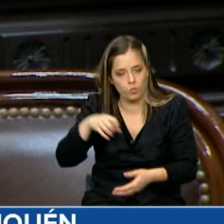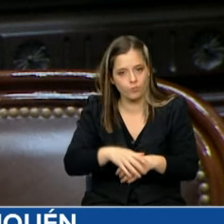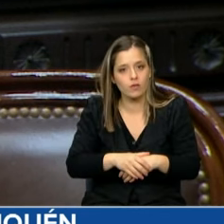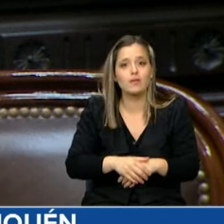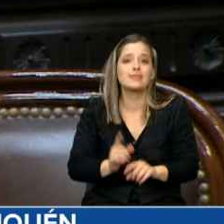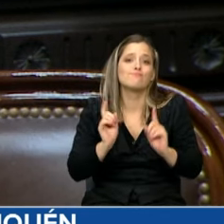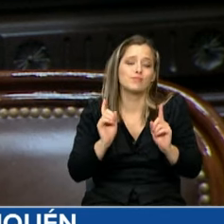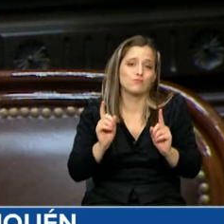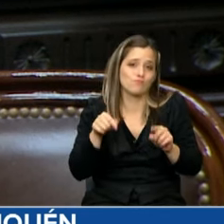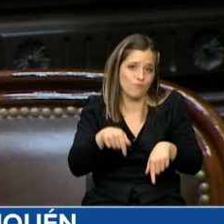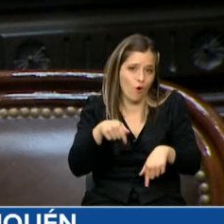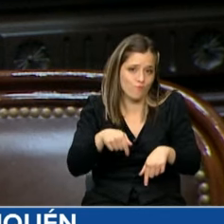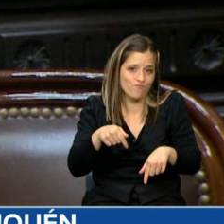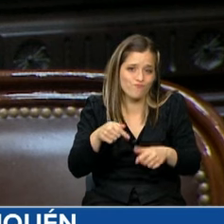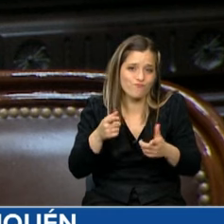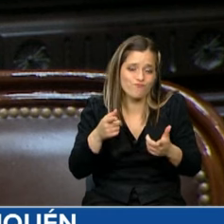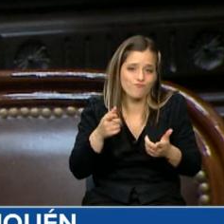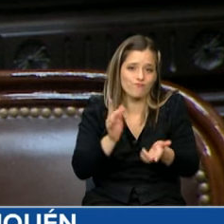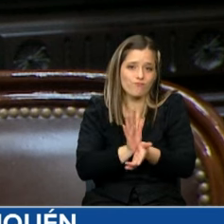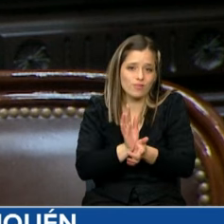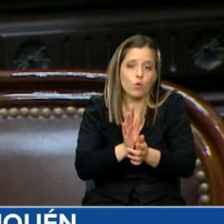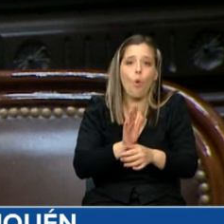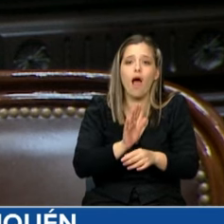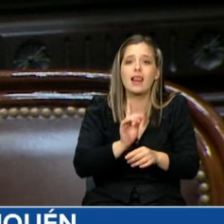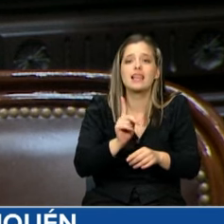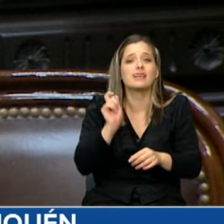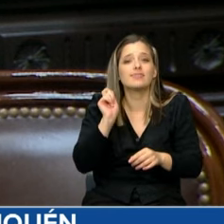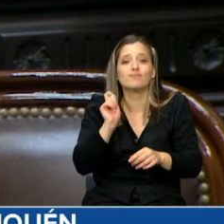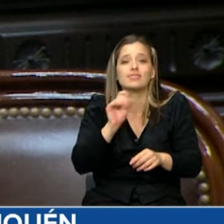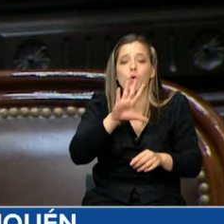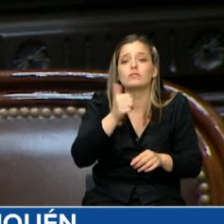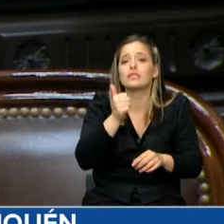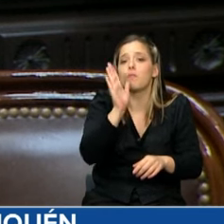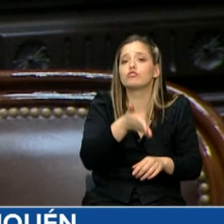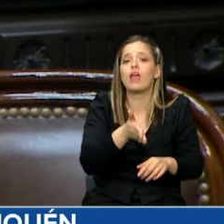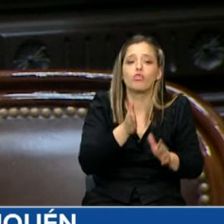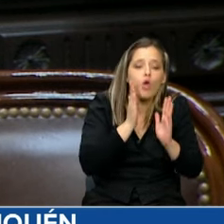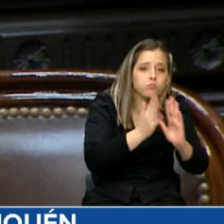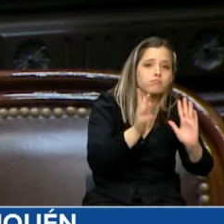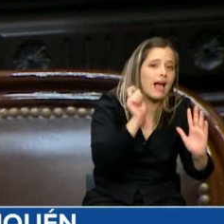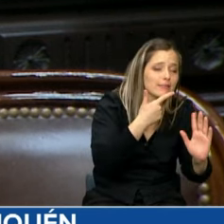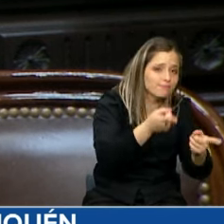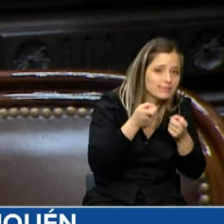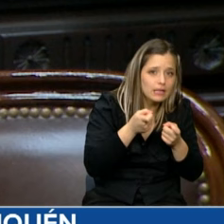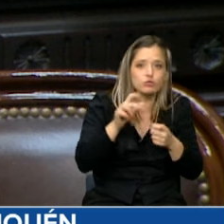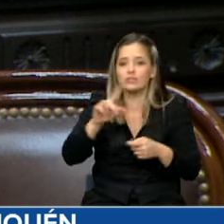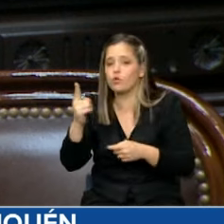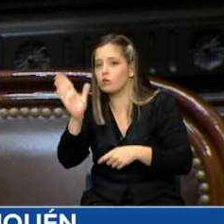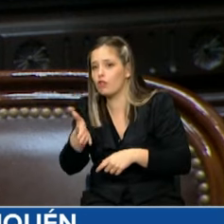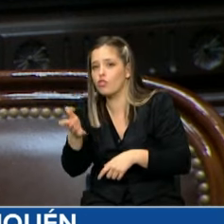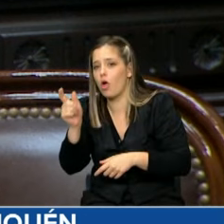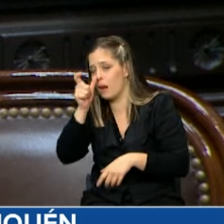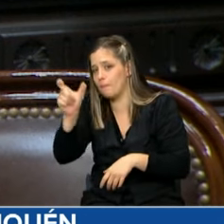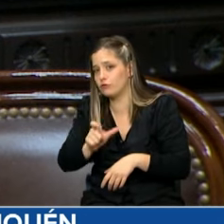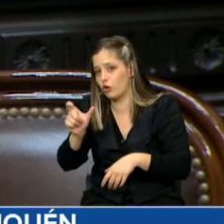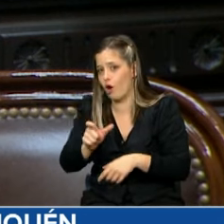posibilidad en una matriz energética que depende en un 56 por del gas y en un 31 por del petróleo poder abastecer a toda